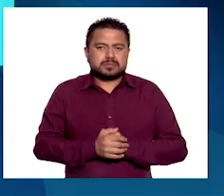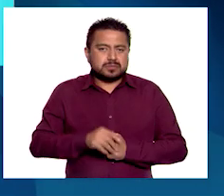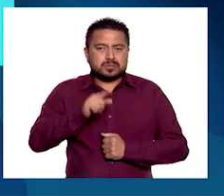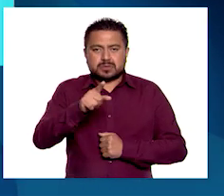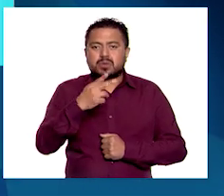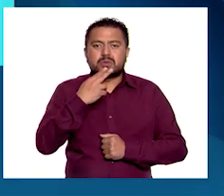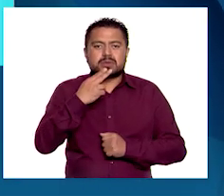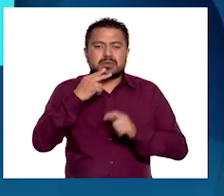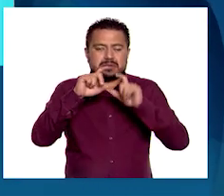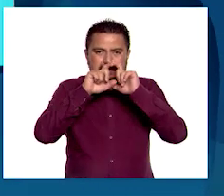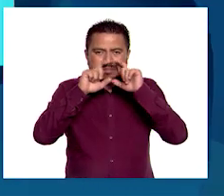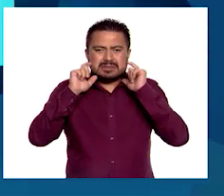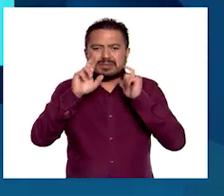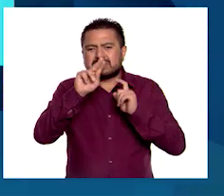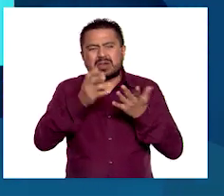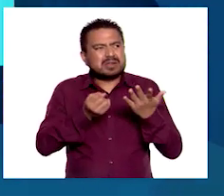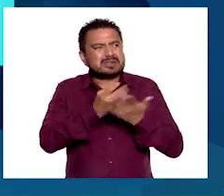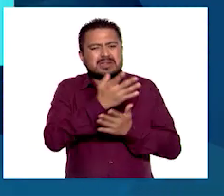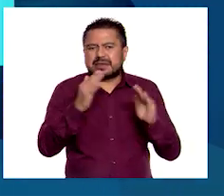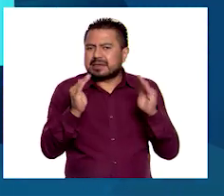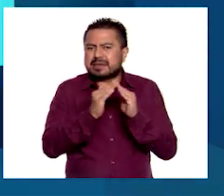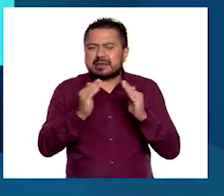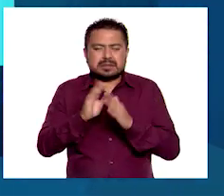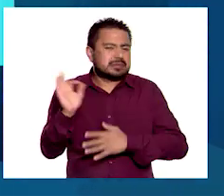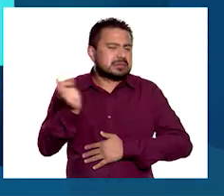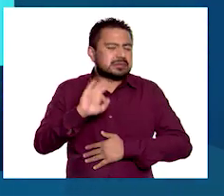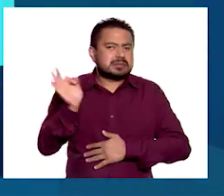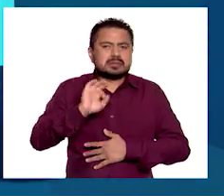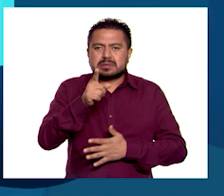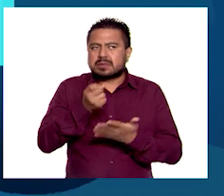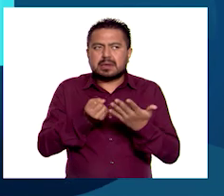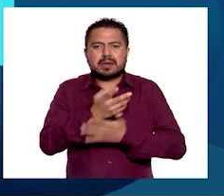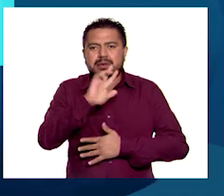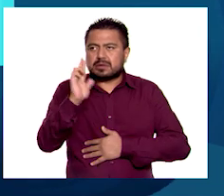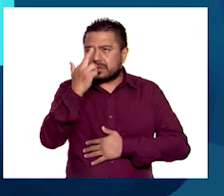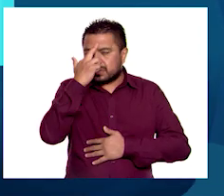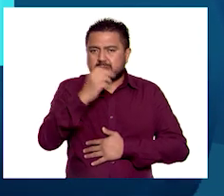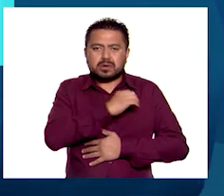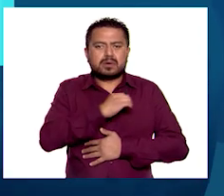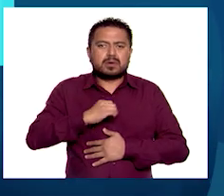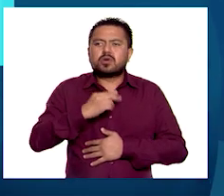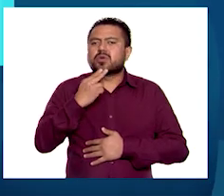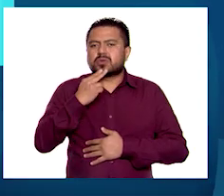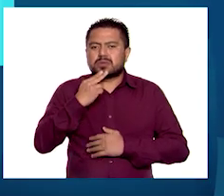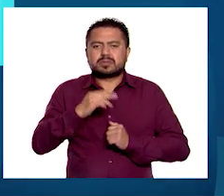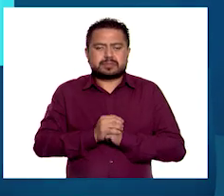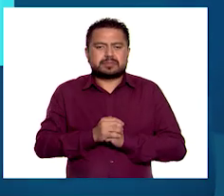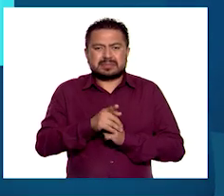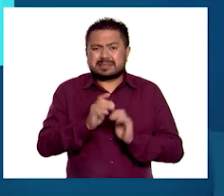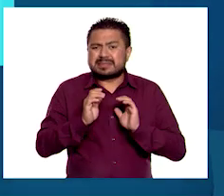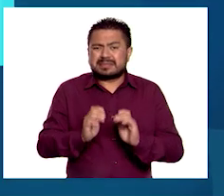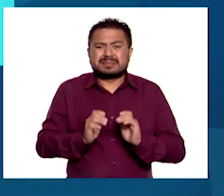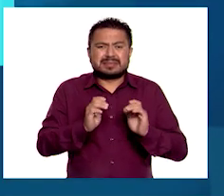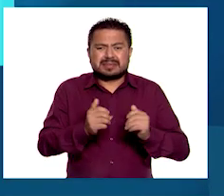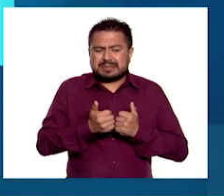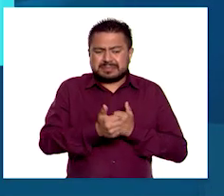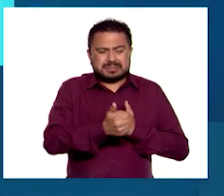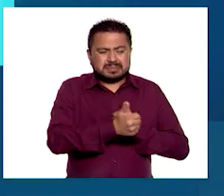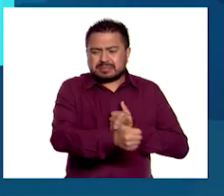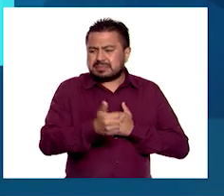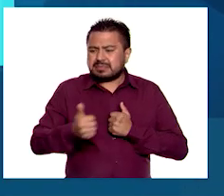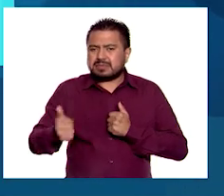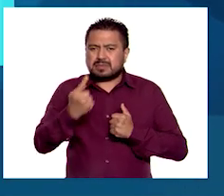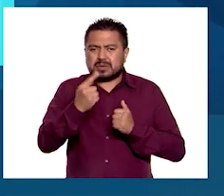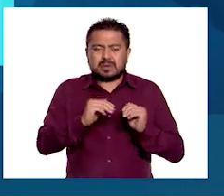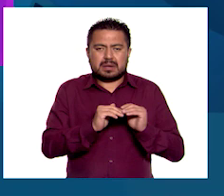Utiliza cubrebocas. No salgas de casa. Si tienes que hacerlo, recuerda que es obligatorio utilizarlo. Mantén una distancia mínima de un